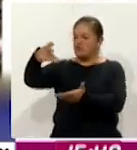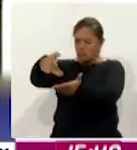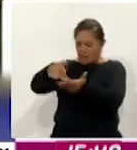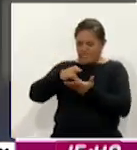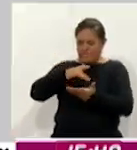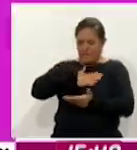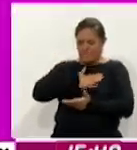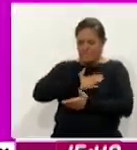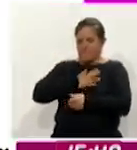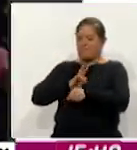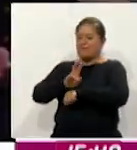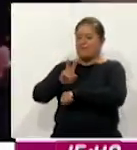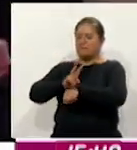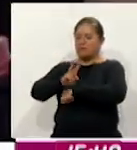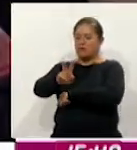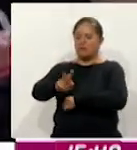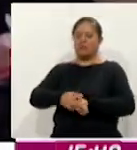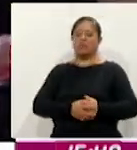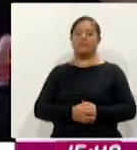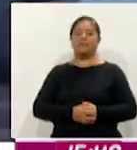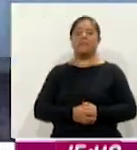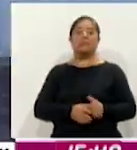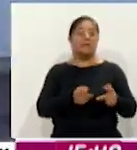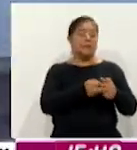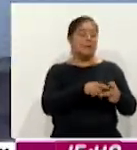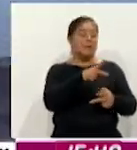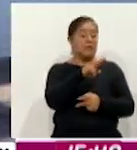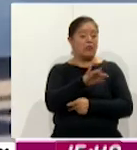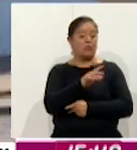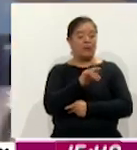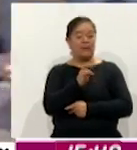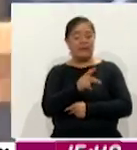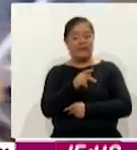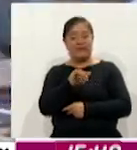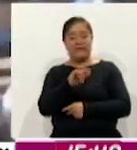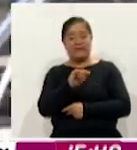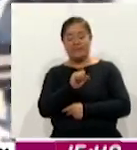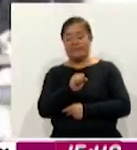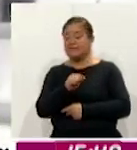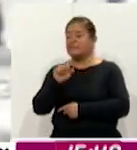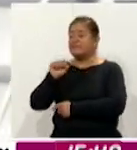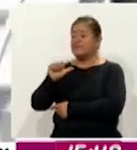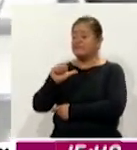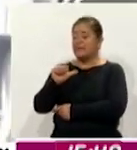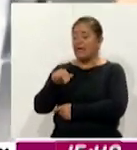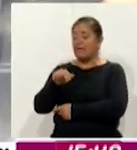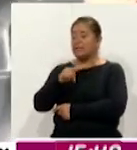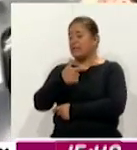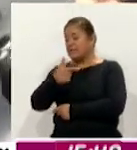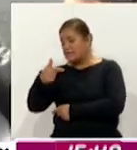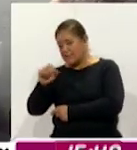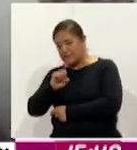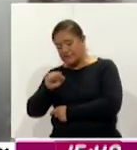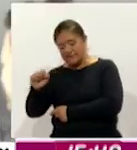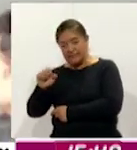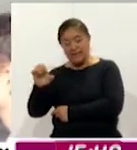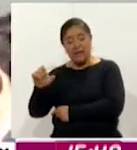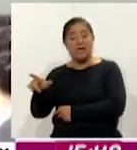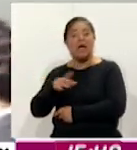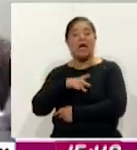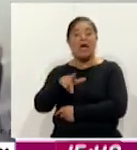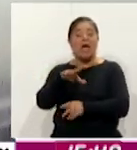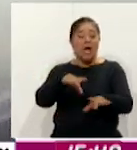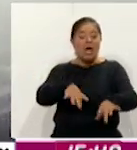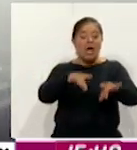venezolanos. El fundador de Wikileaks, Julian Assange, fue liberado el lunes y salió de Reino Unido. El australiano de